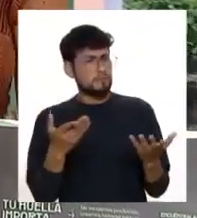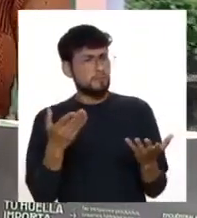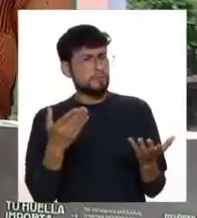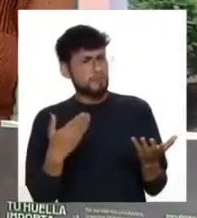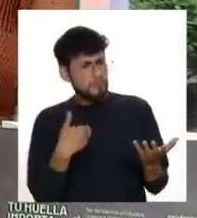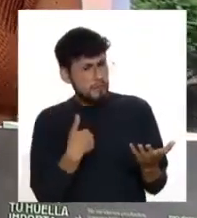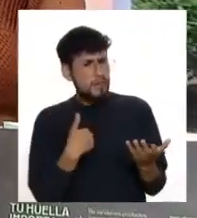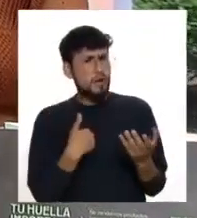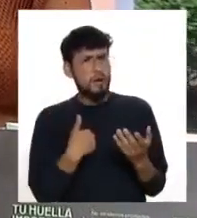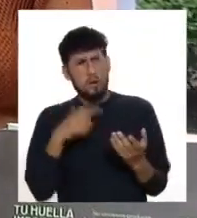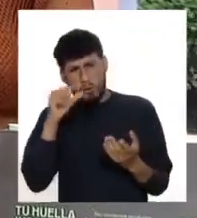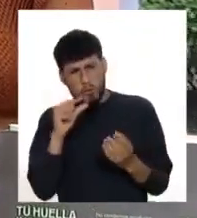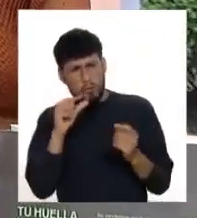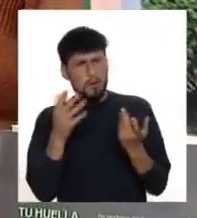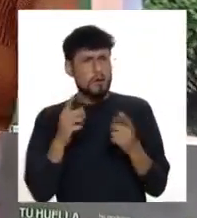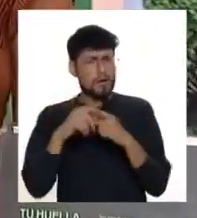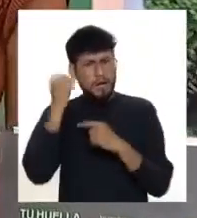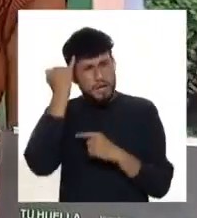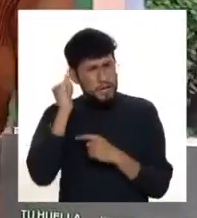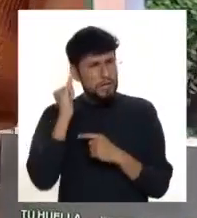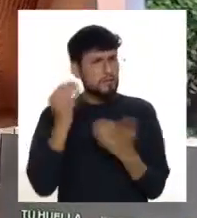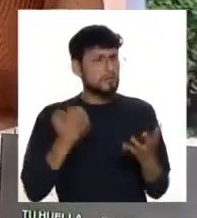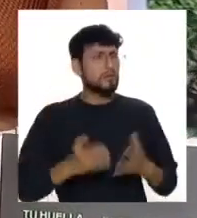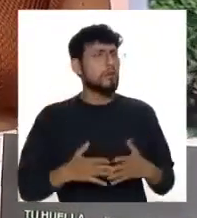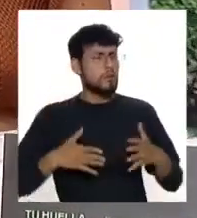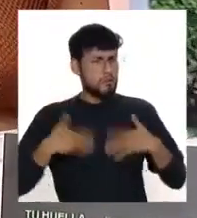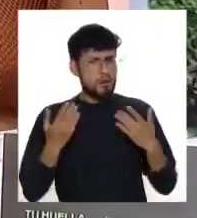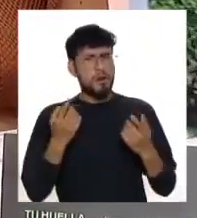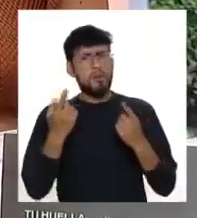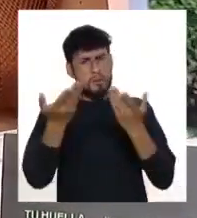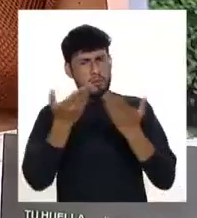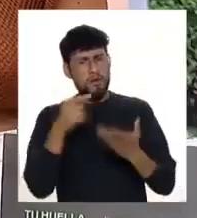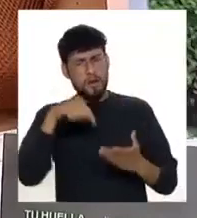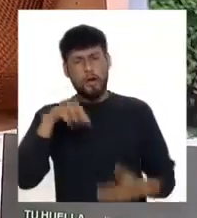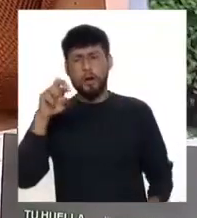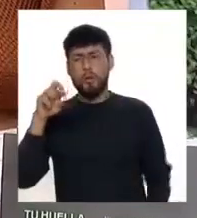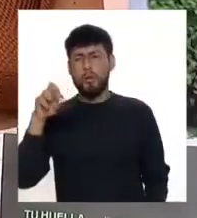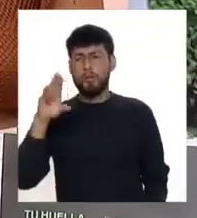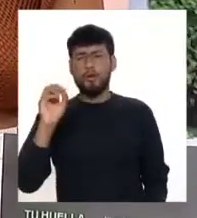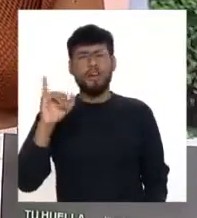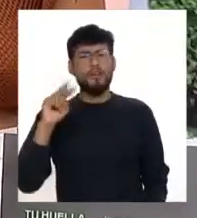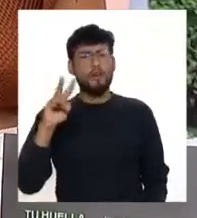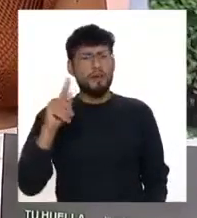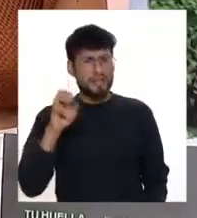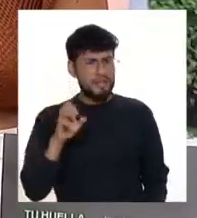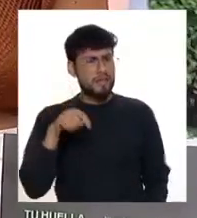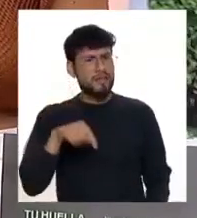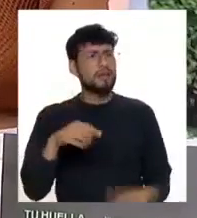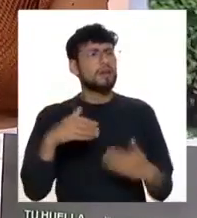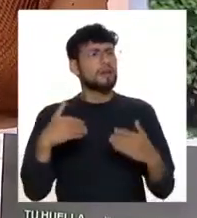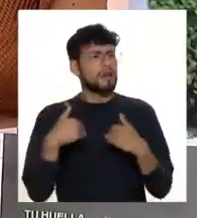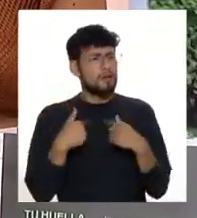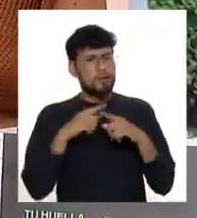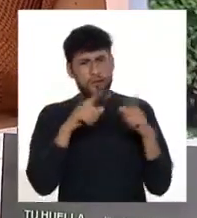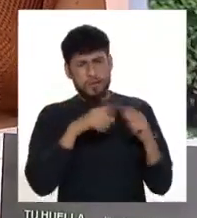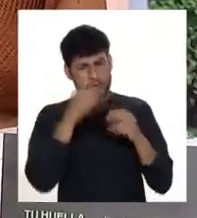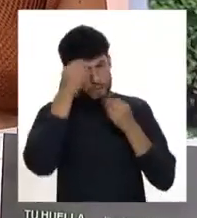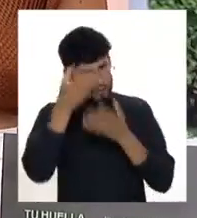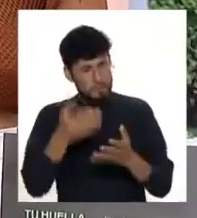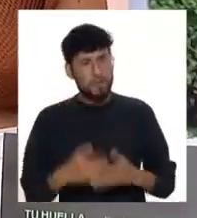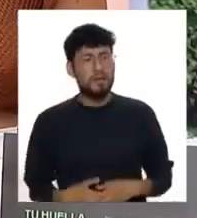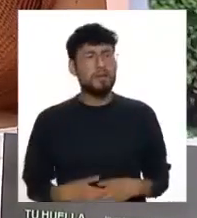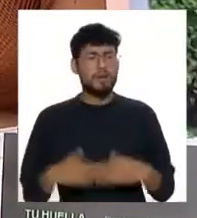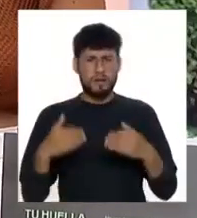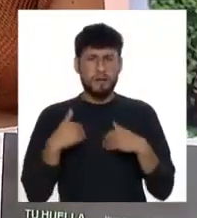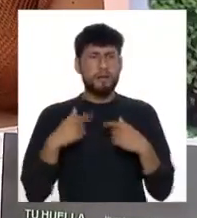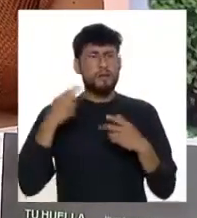un producto mínimo viable o una idea también se puedan presentar a proinnovate en la página web de Pro inovate novate van a encontrar toda la información